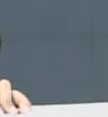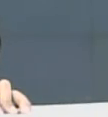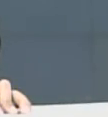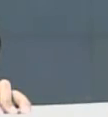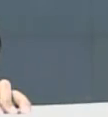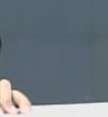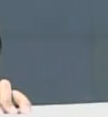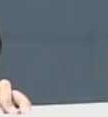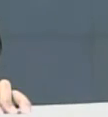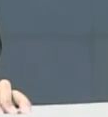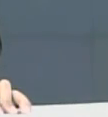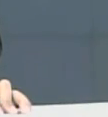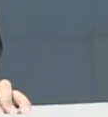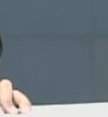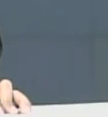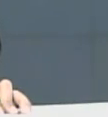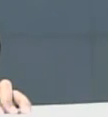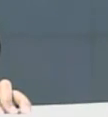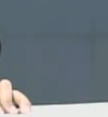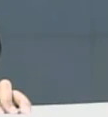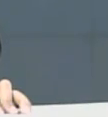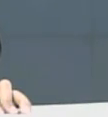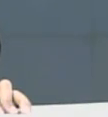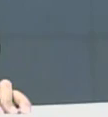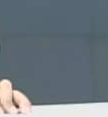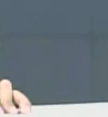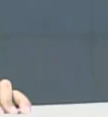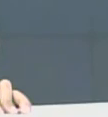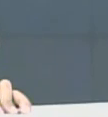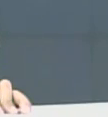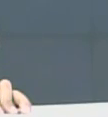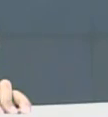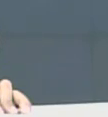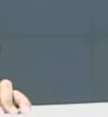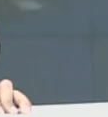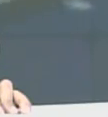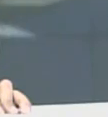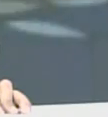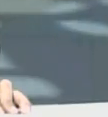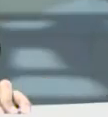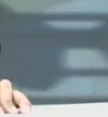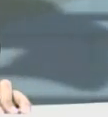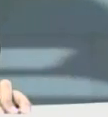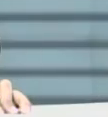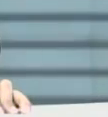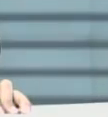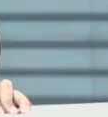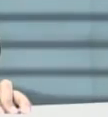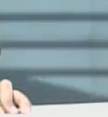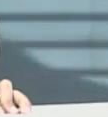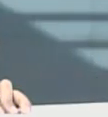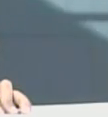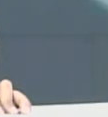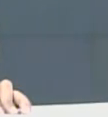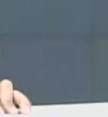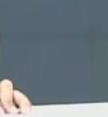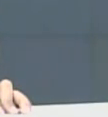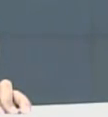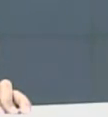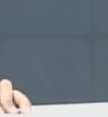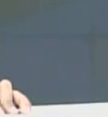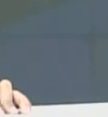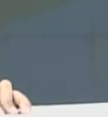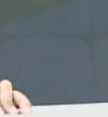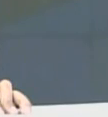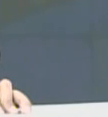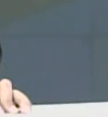A las 11:46 minutos de la mañana nos trasladamos a la sede del Ministerio Público, donde el fiscal general de la República, Tarek William Saab, ofrece a esta